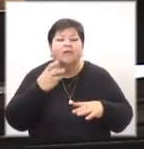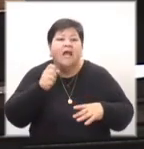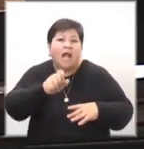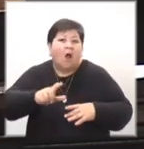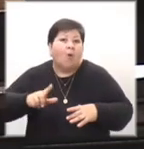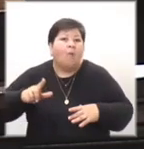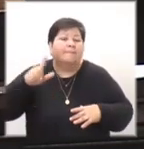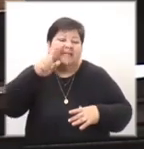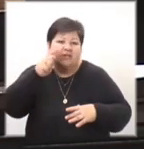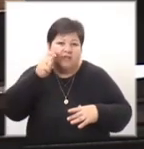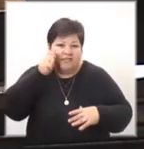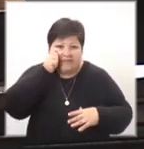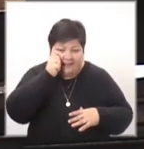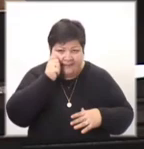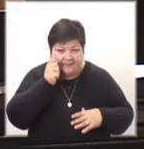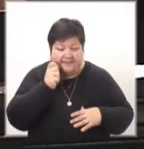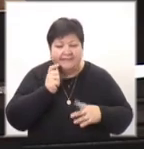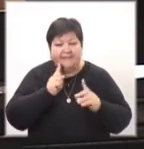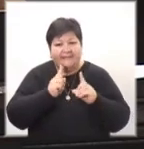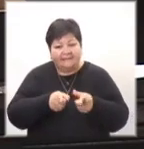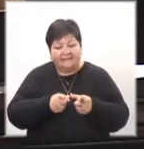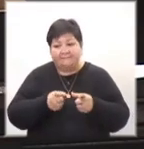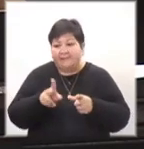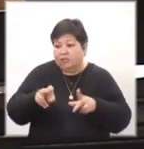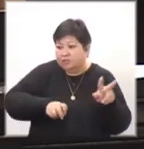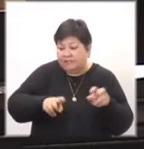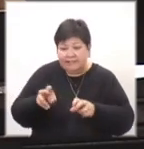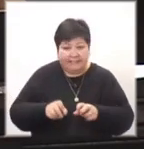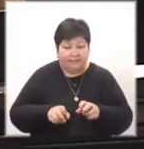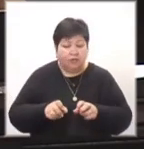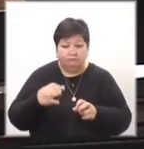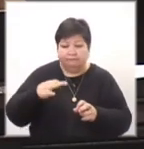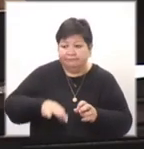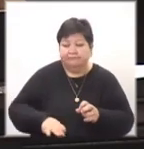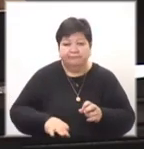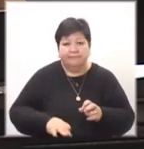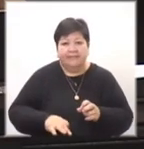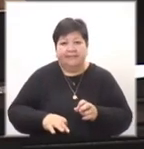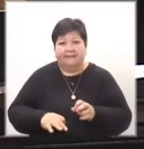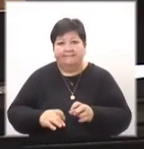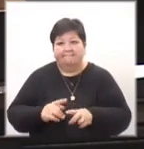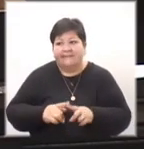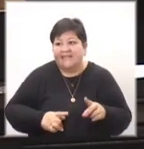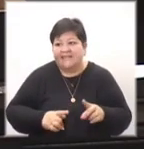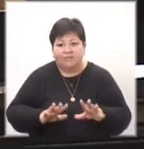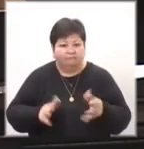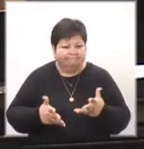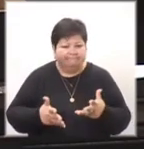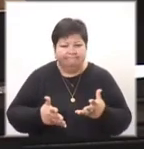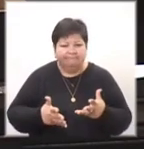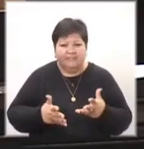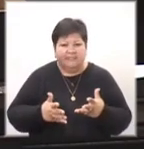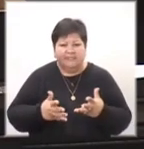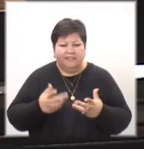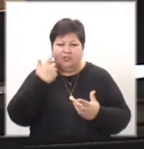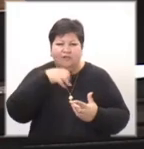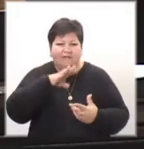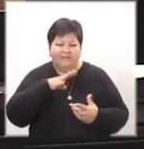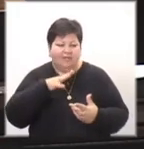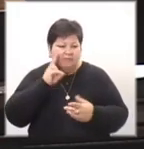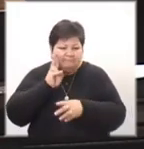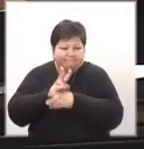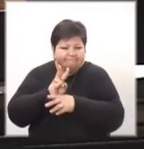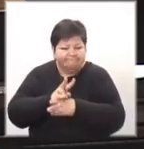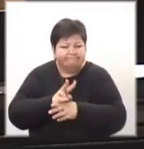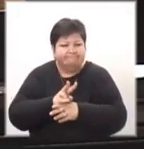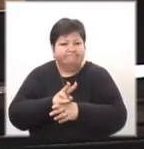y los de ingresos medios que no están comprendidos en el suplemento solidario, profundizando así el modelo concentrador